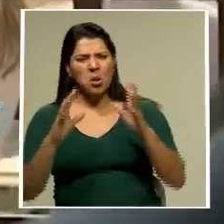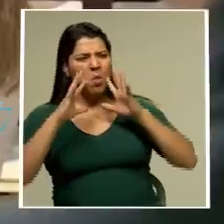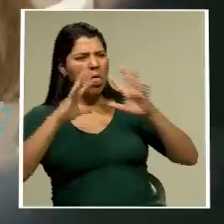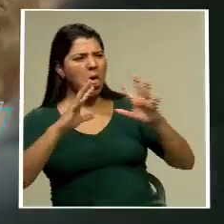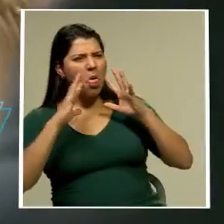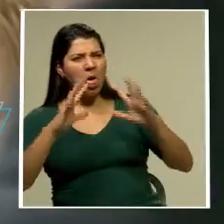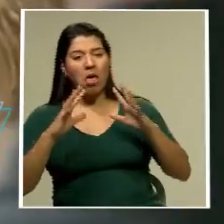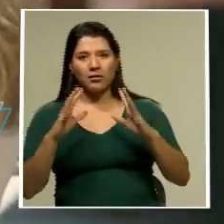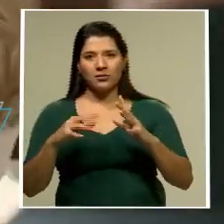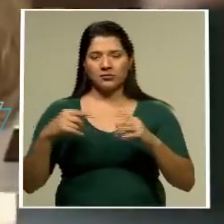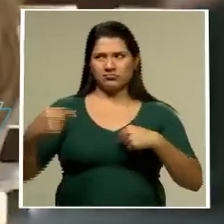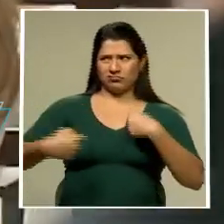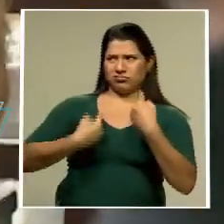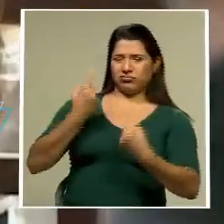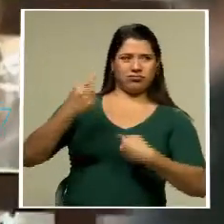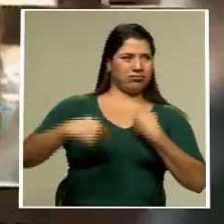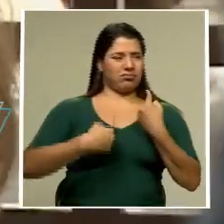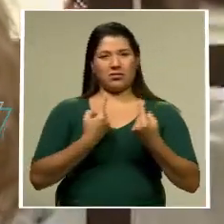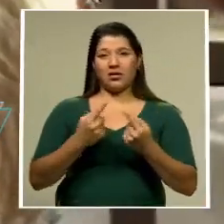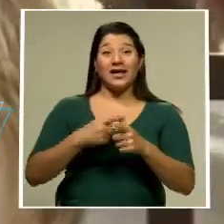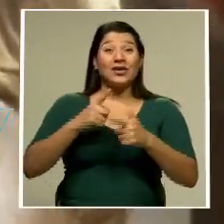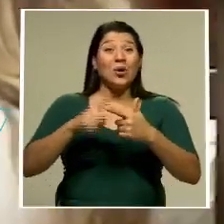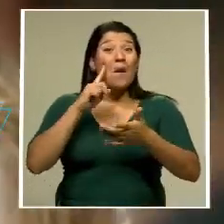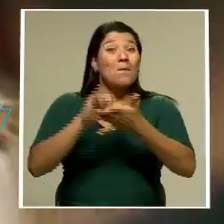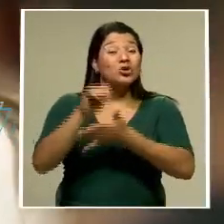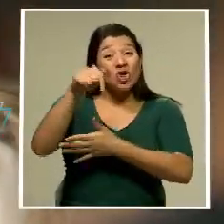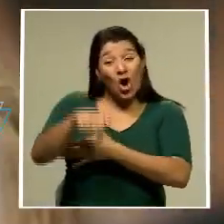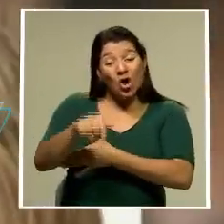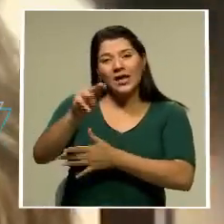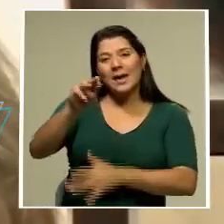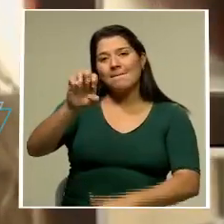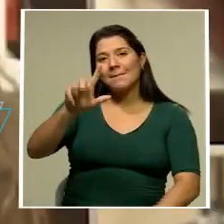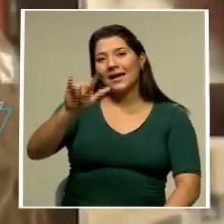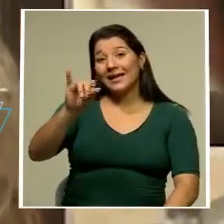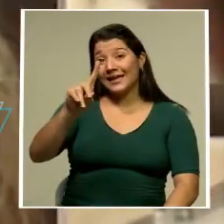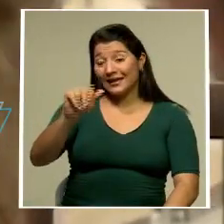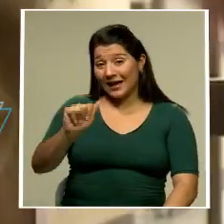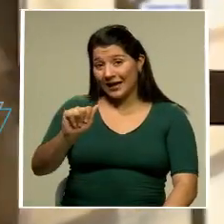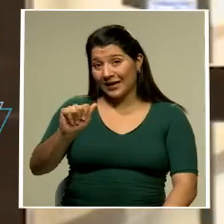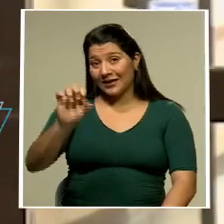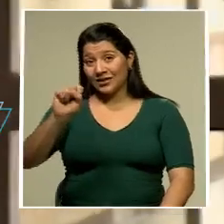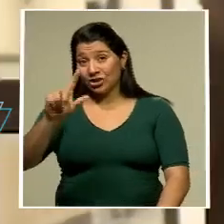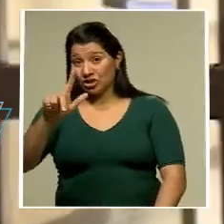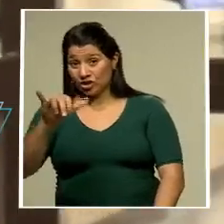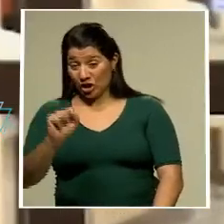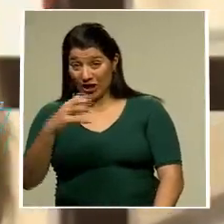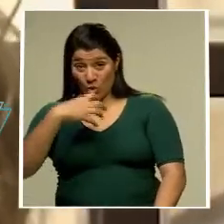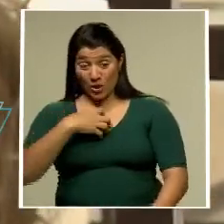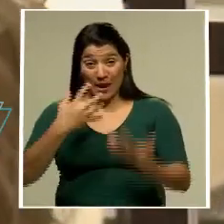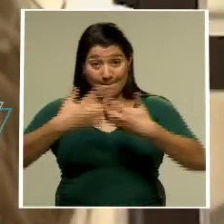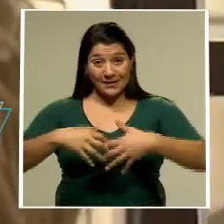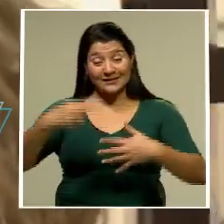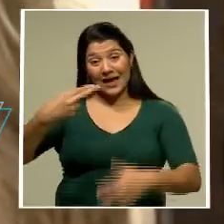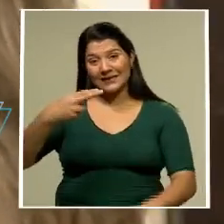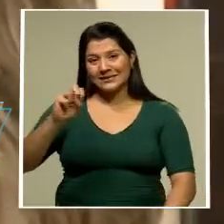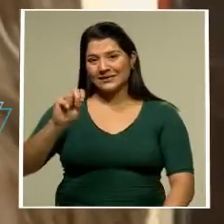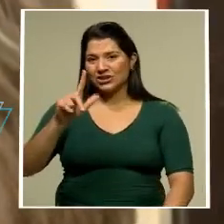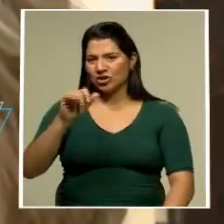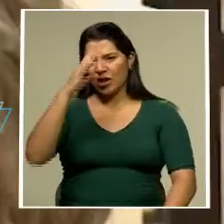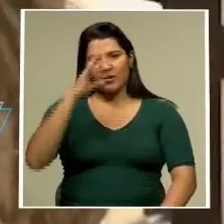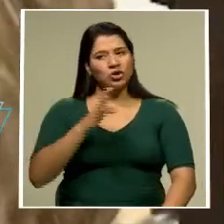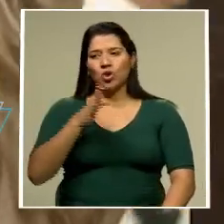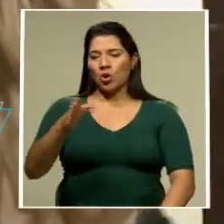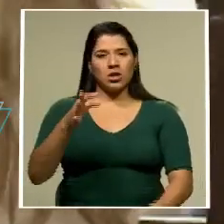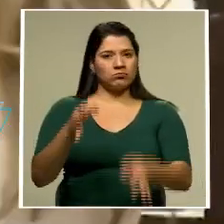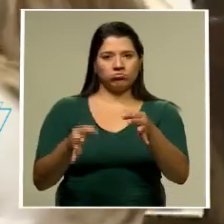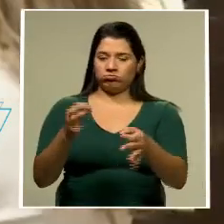el proceso mediante la plataforma virtual Teams, opción habilitada por el Poder Judicial. Así lo confirmaron sus abogados Eric